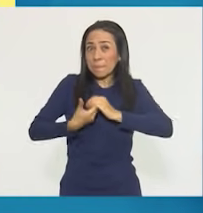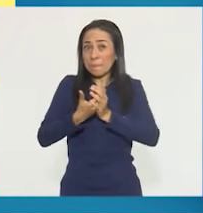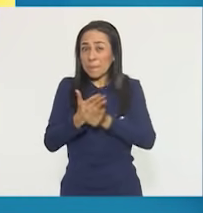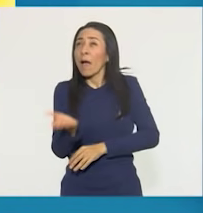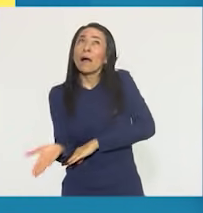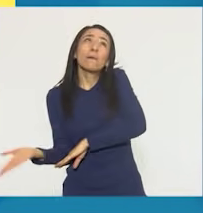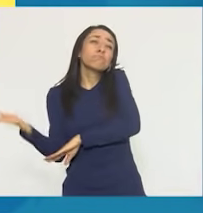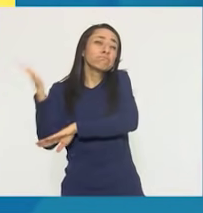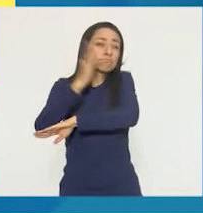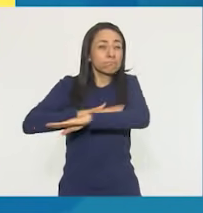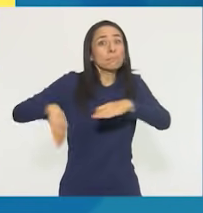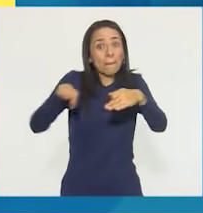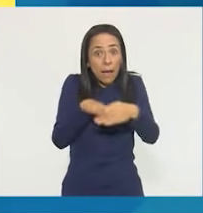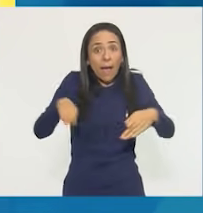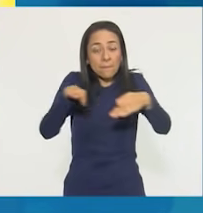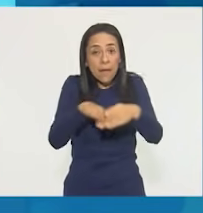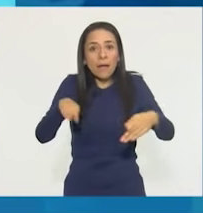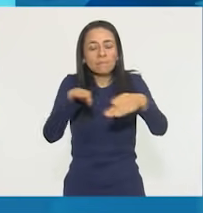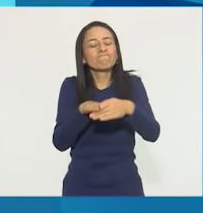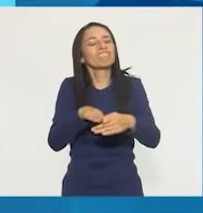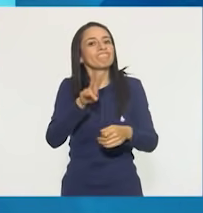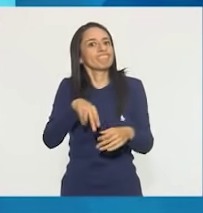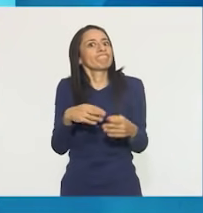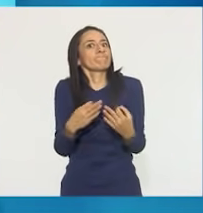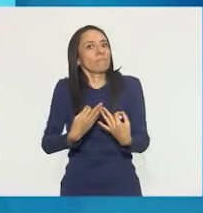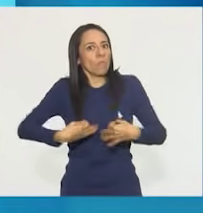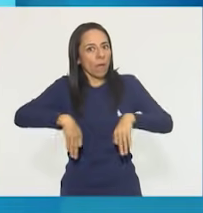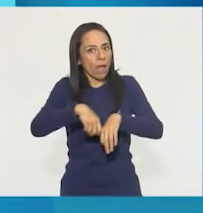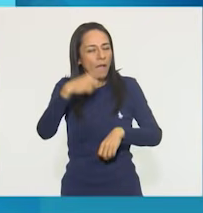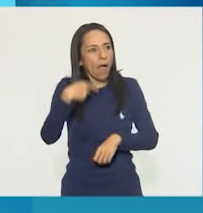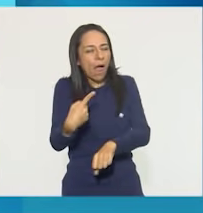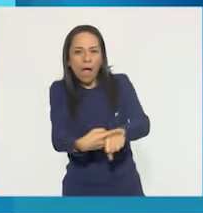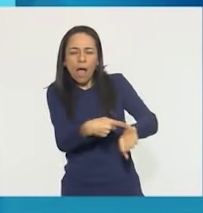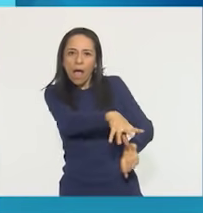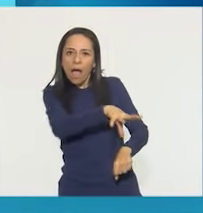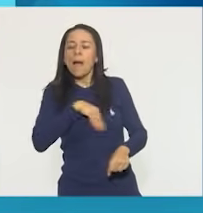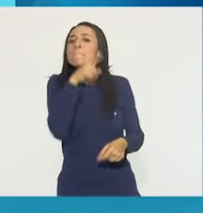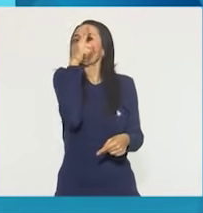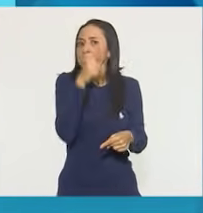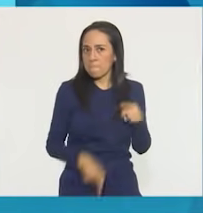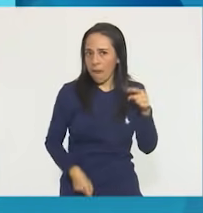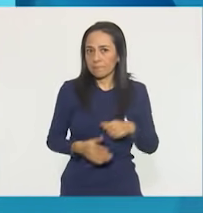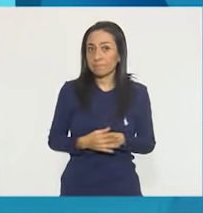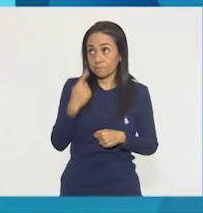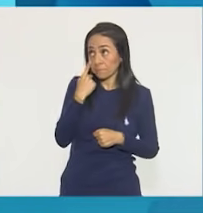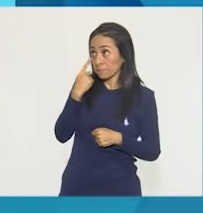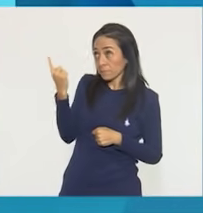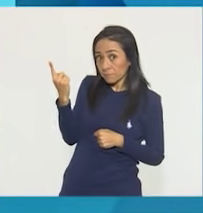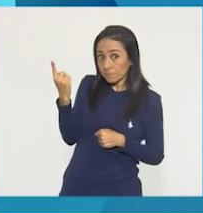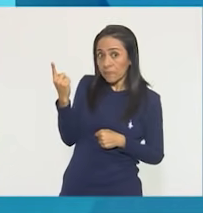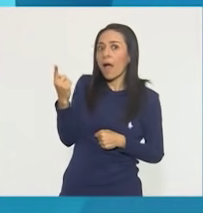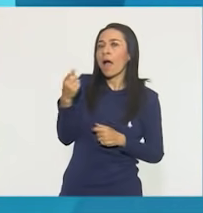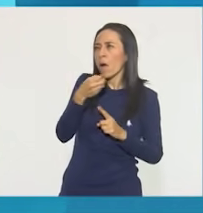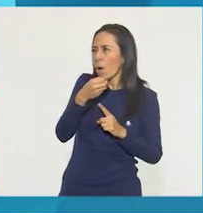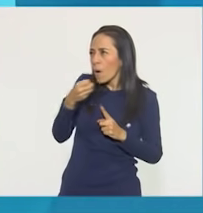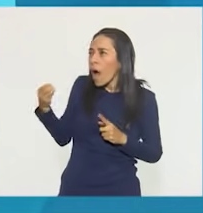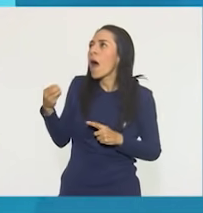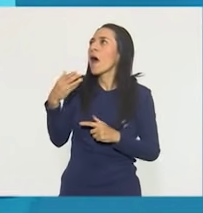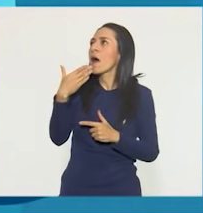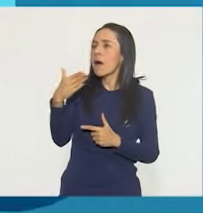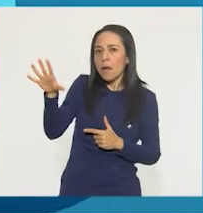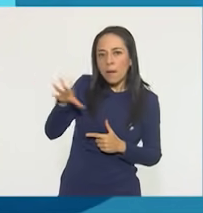importante para prevenir cualquier enfermedad. Sigue estos pasos para hacerlo correctamente. Moja tus